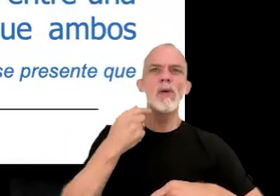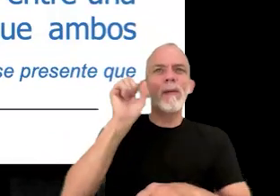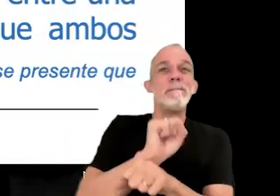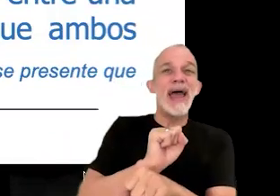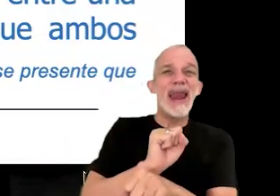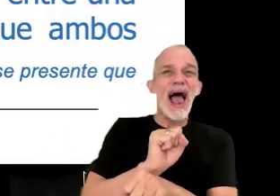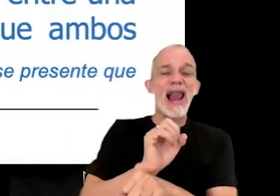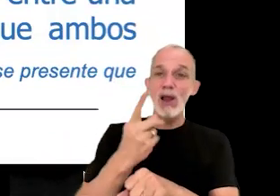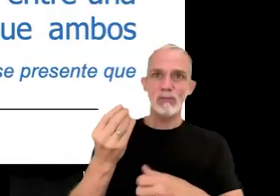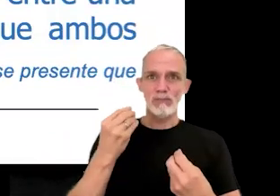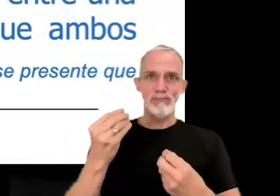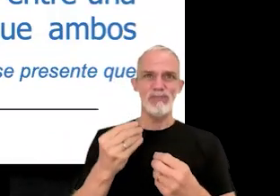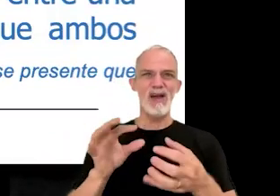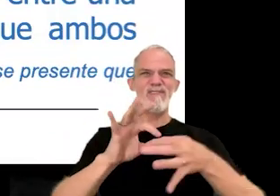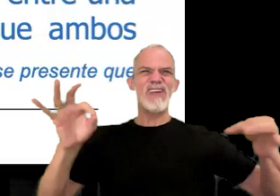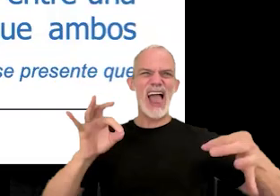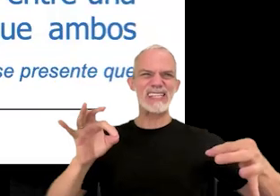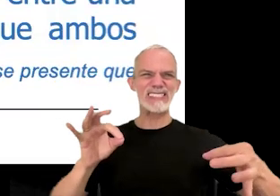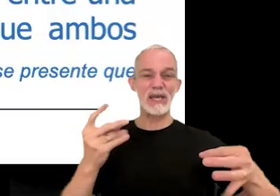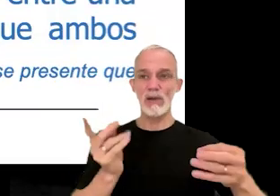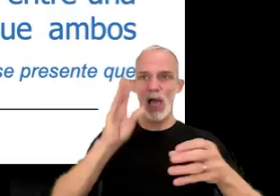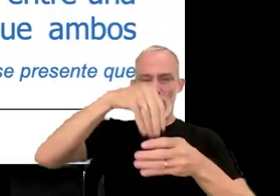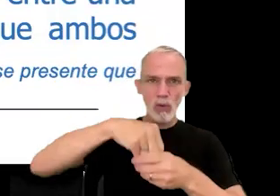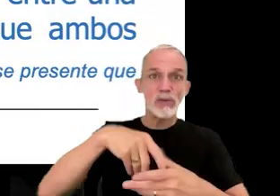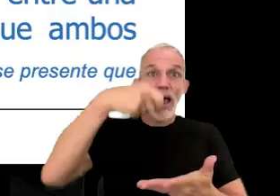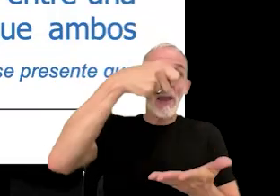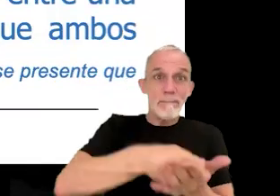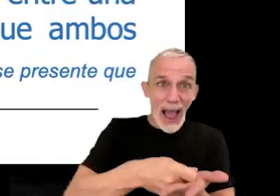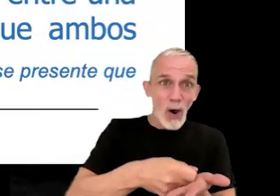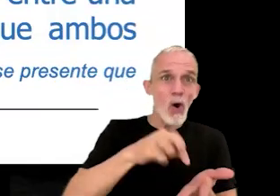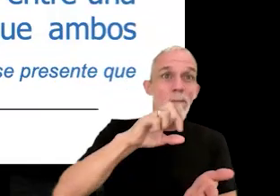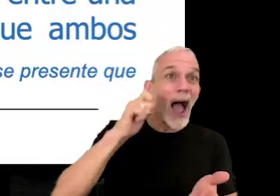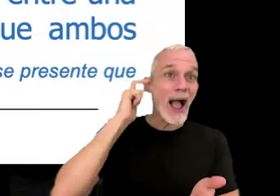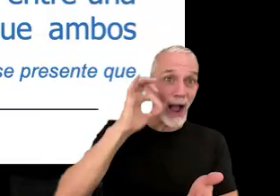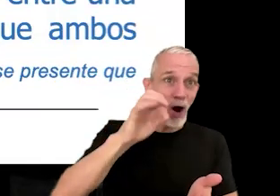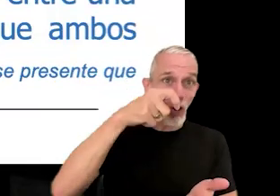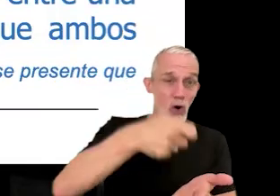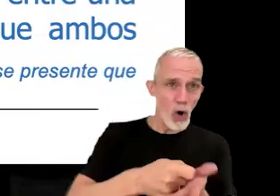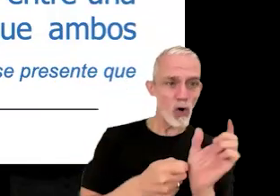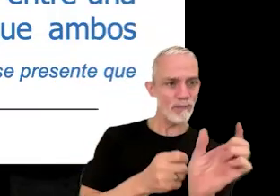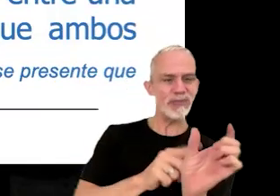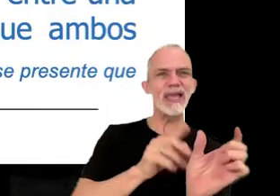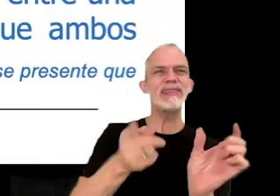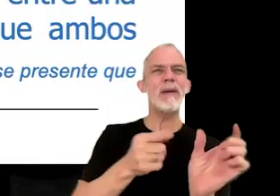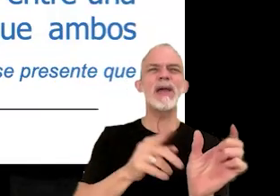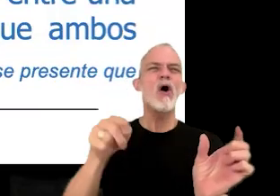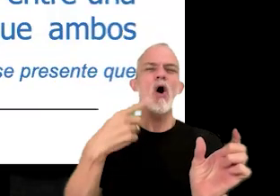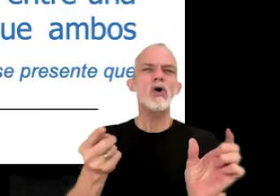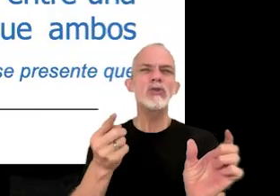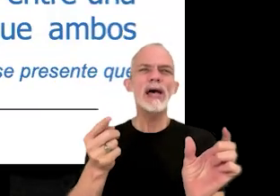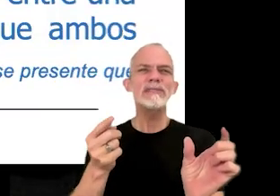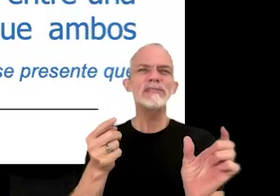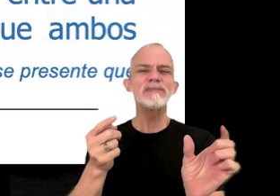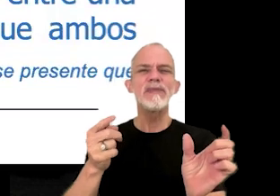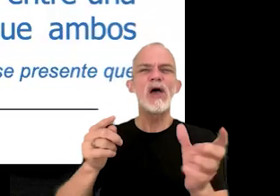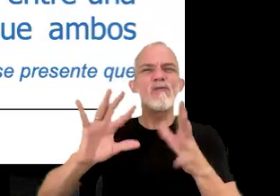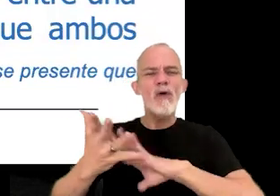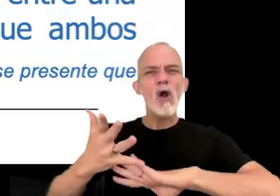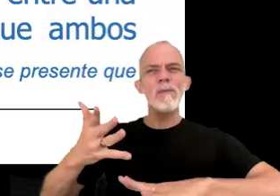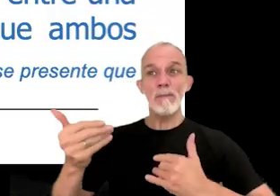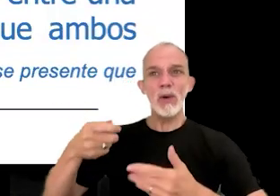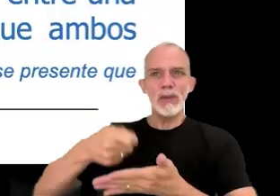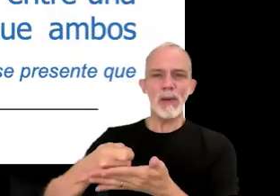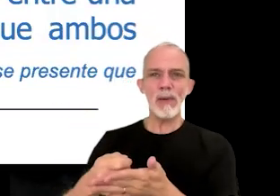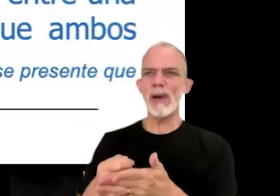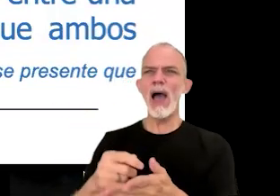un alcance genérico que abarque tanto el pago en sentido específico del concepto como otras formas posibles de